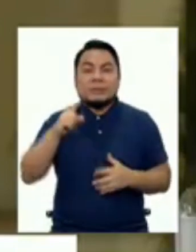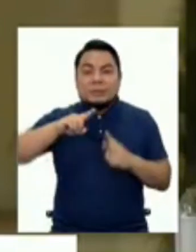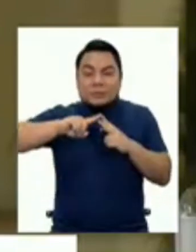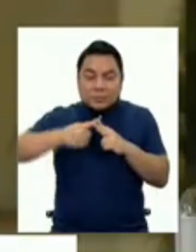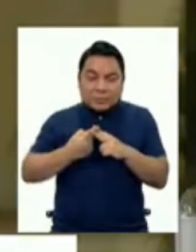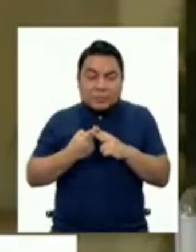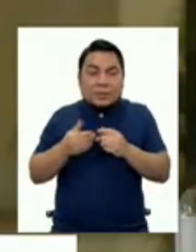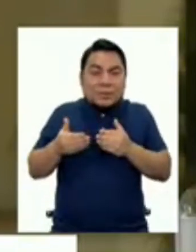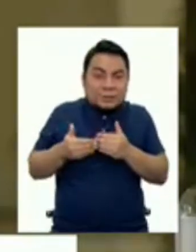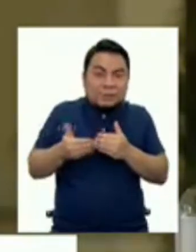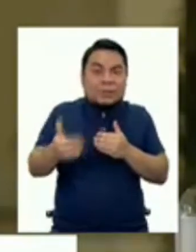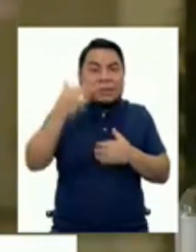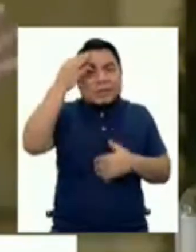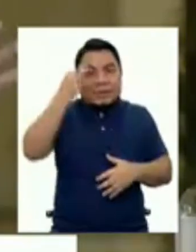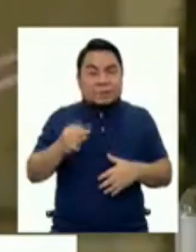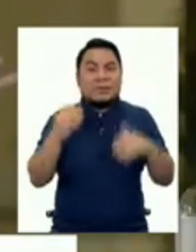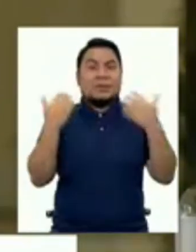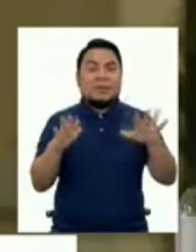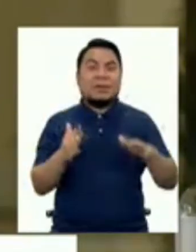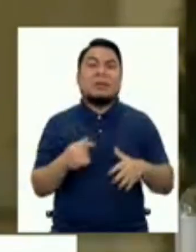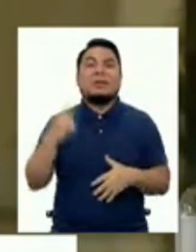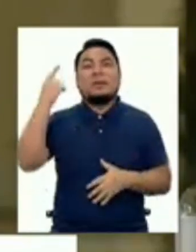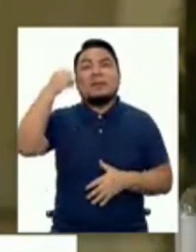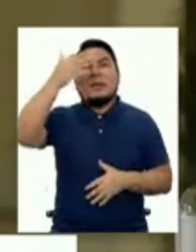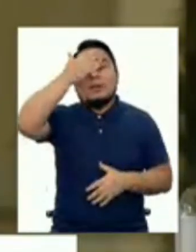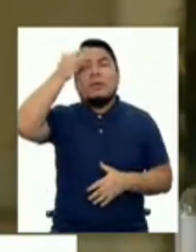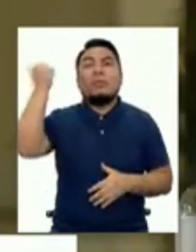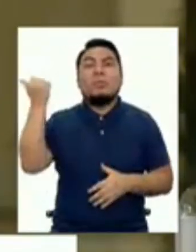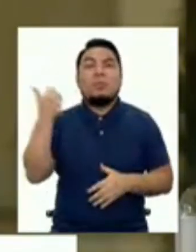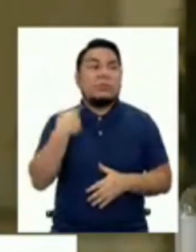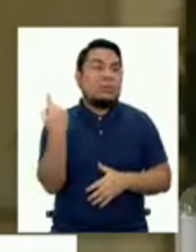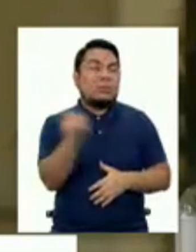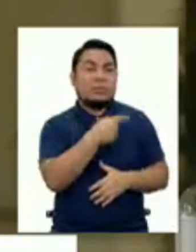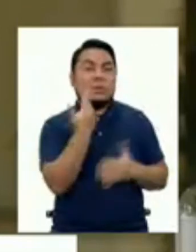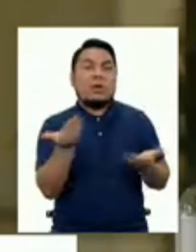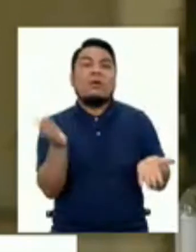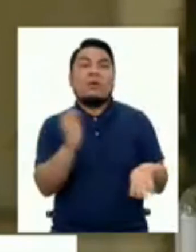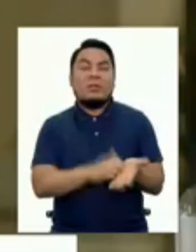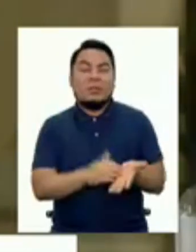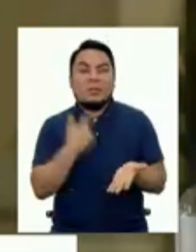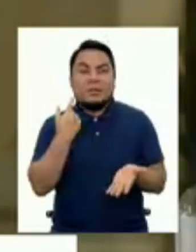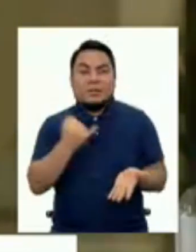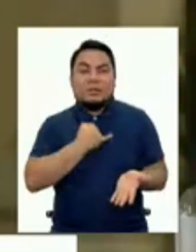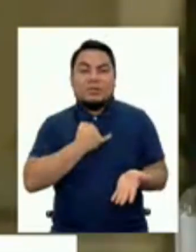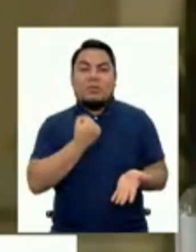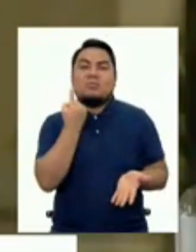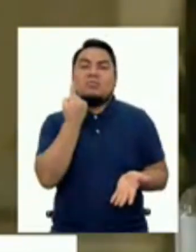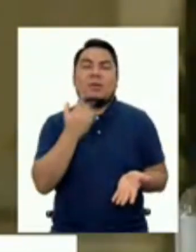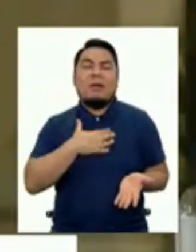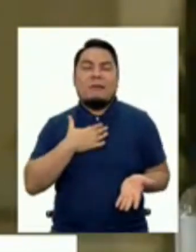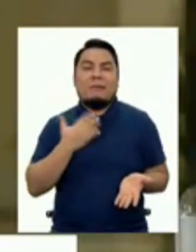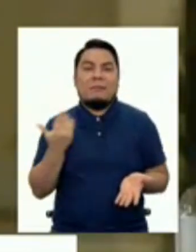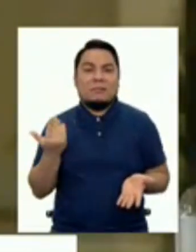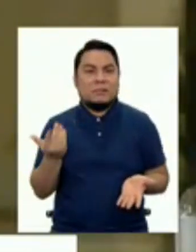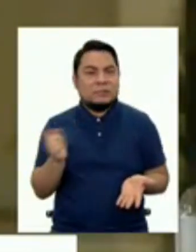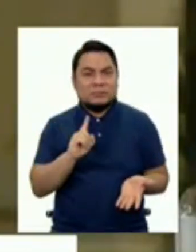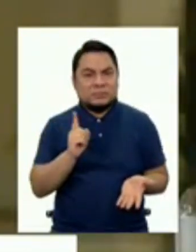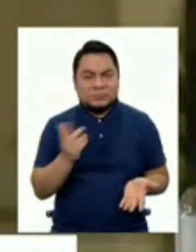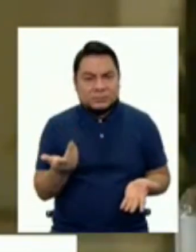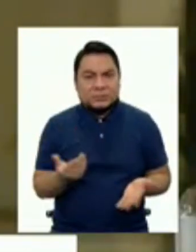Comenzamos a salir y creemos que ya superamos, si nos olvidamos del bien común y nuevamente el individualismo,